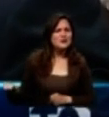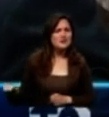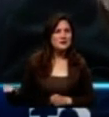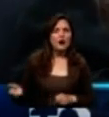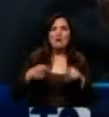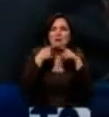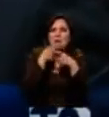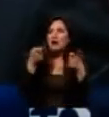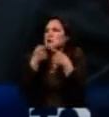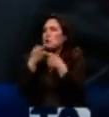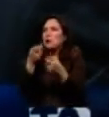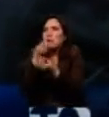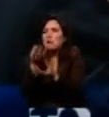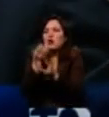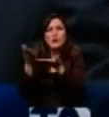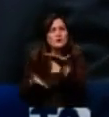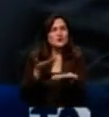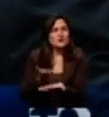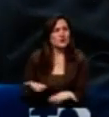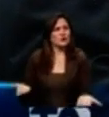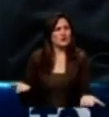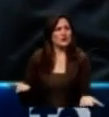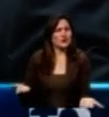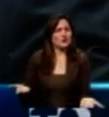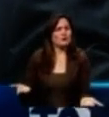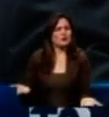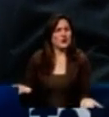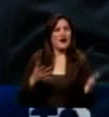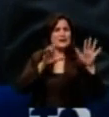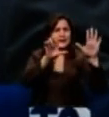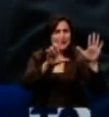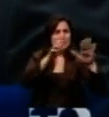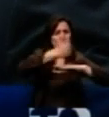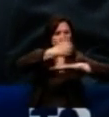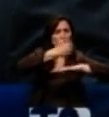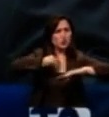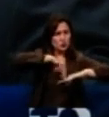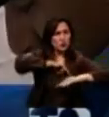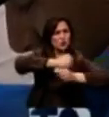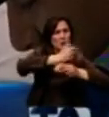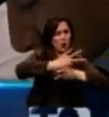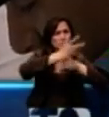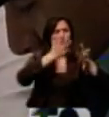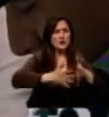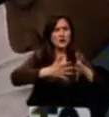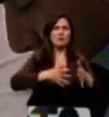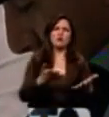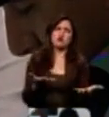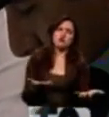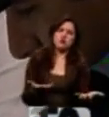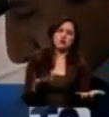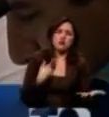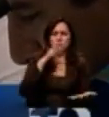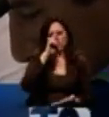imaginario falso del Consejo de Participación Ciudadana, que han ofendido no solo a los 7 consejeros y consejeras, sino a todos los ciudadanos. Los derechos de